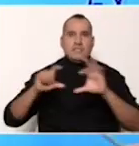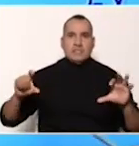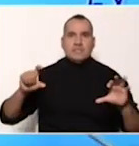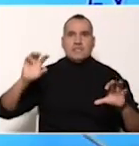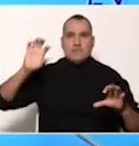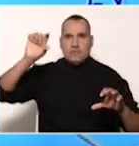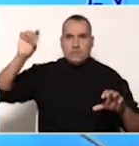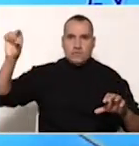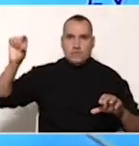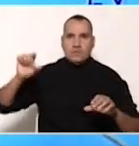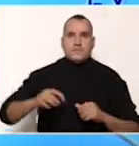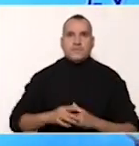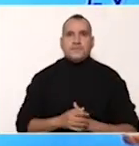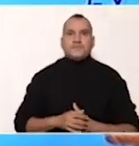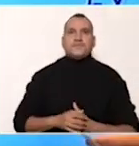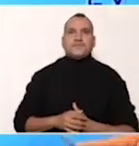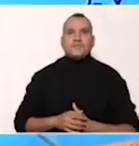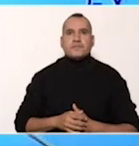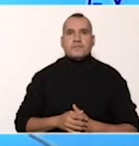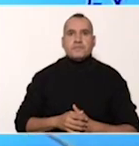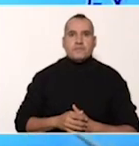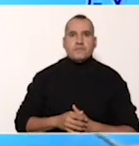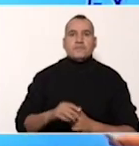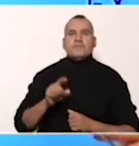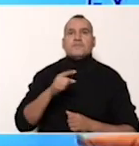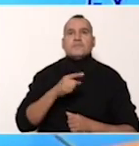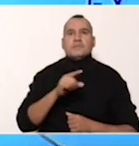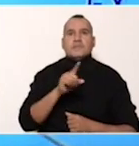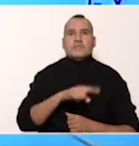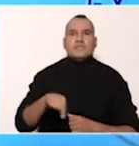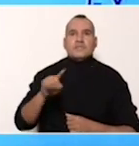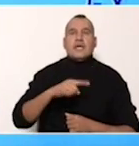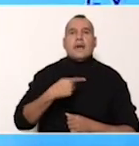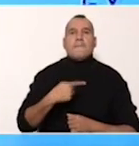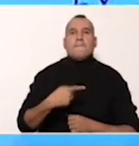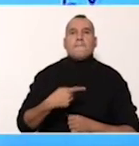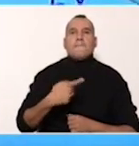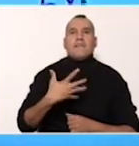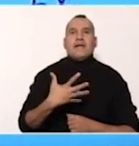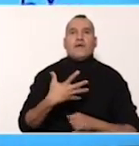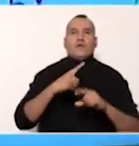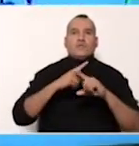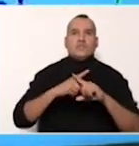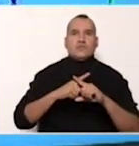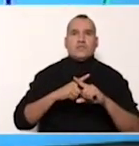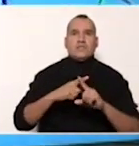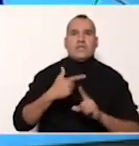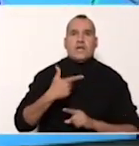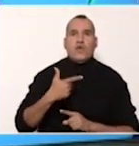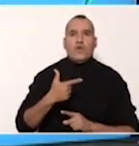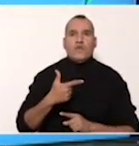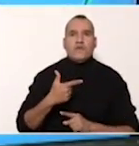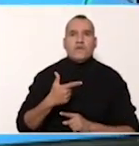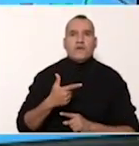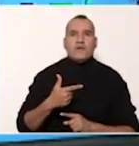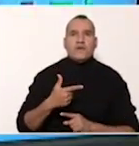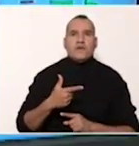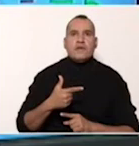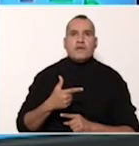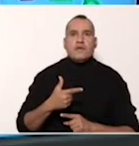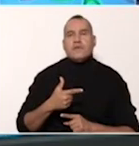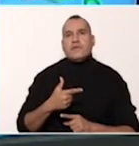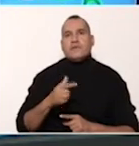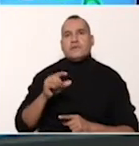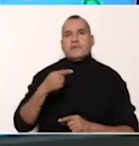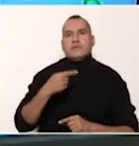el polinomio original. El más de la izquierda, que es el menos 5x, lo divido entre el que está a la izquierda en